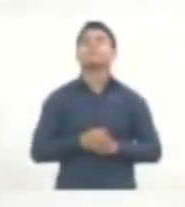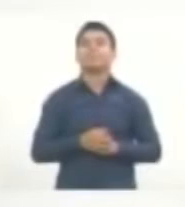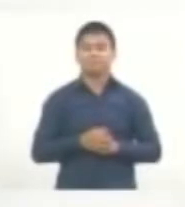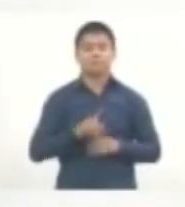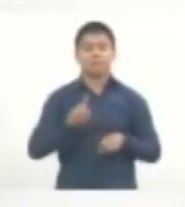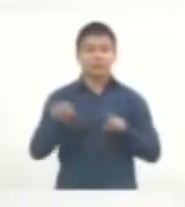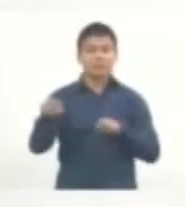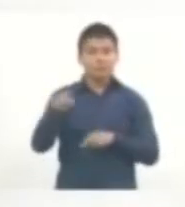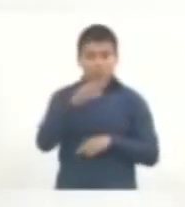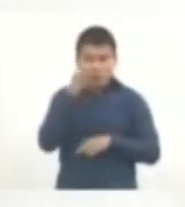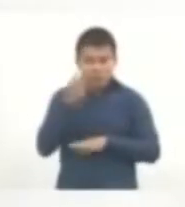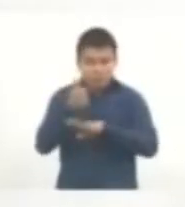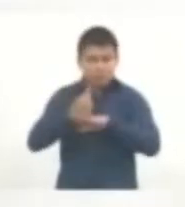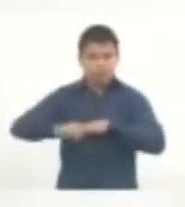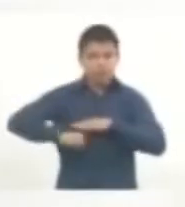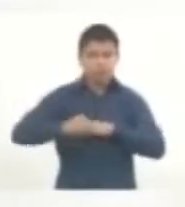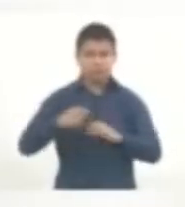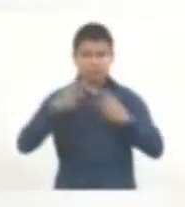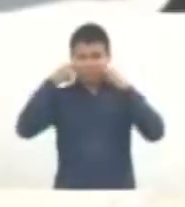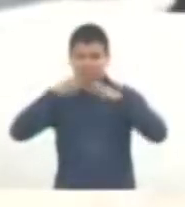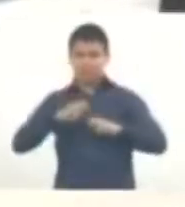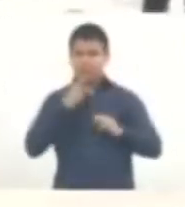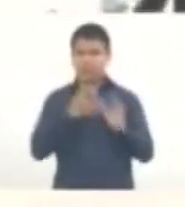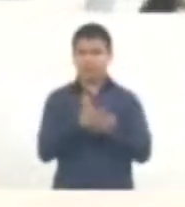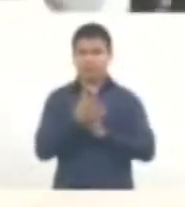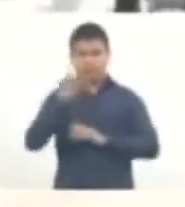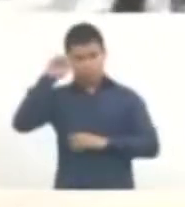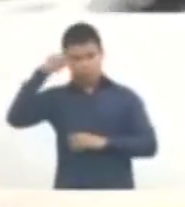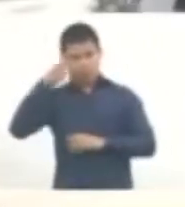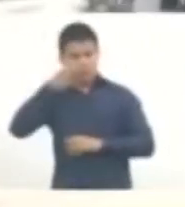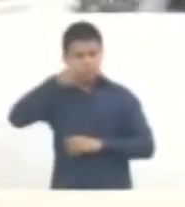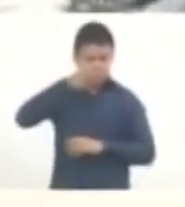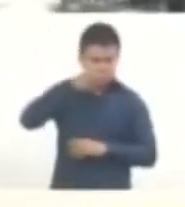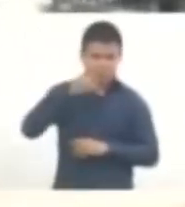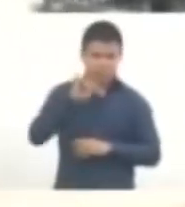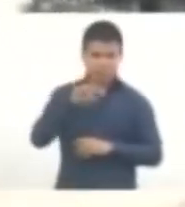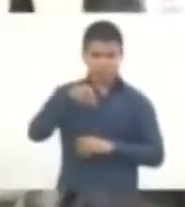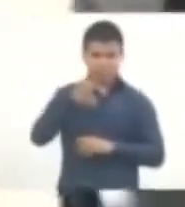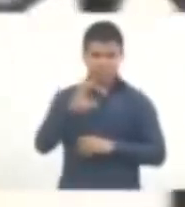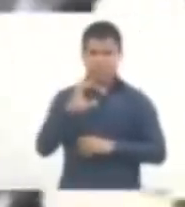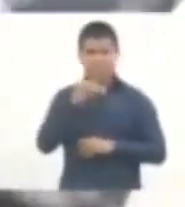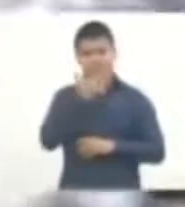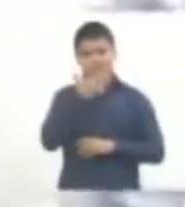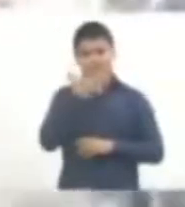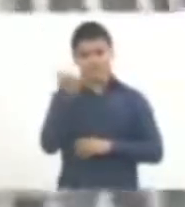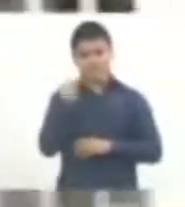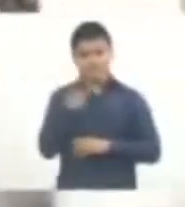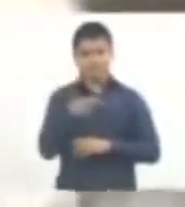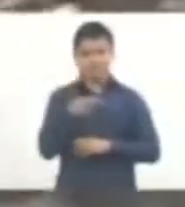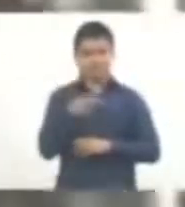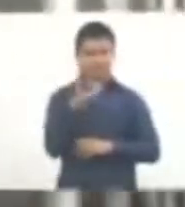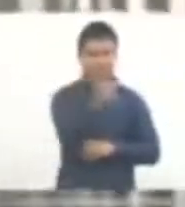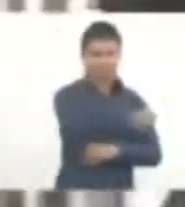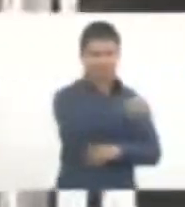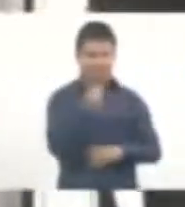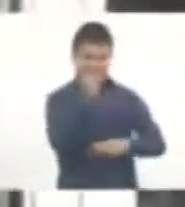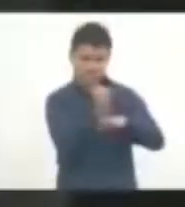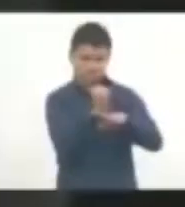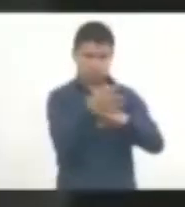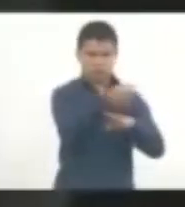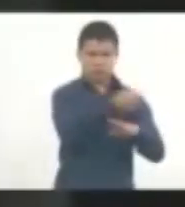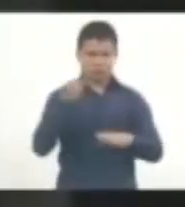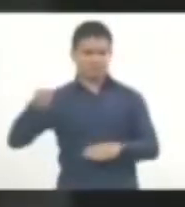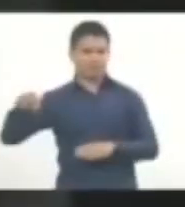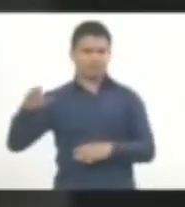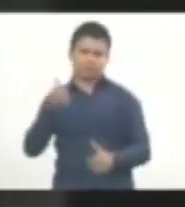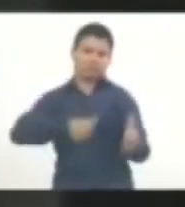es necesario que el gobierno nacional le ponga la lupa al INPEC o que busque otra institución que responda por los internos de las cárceles del